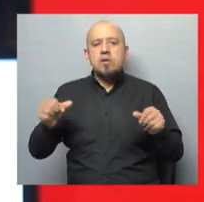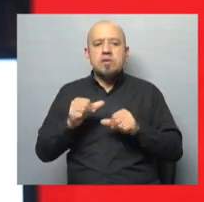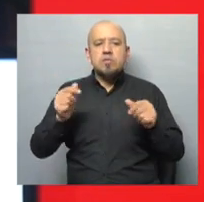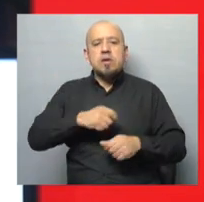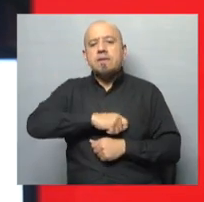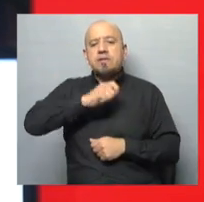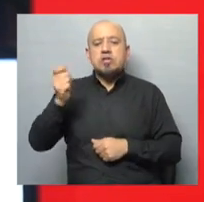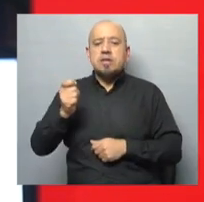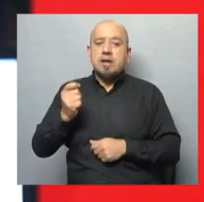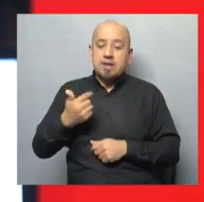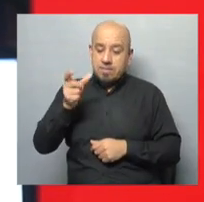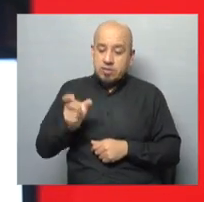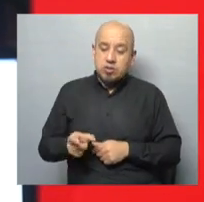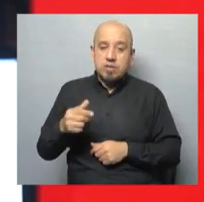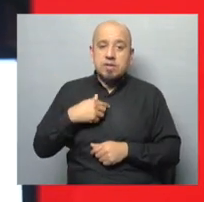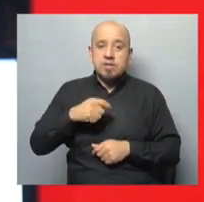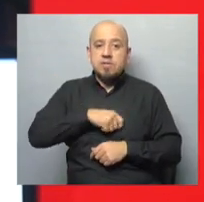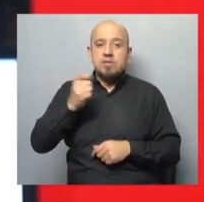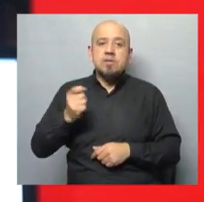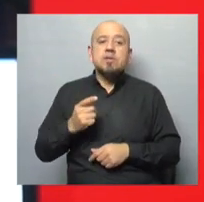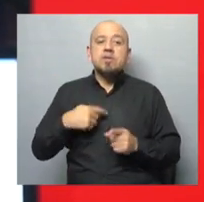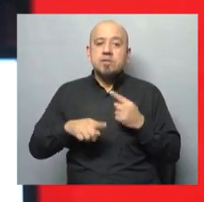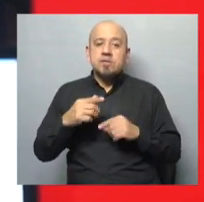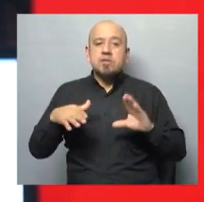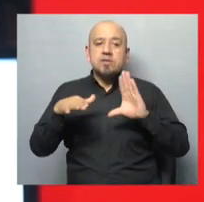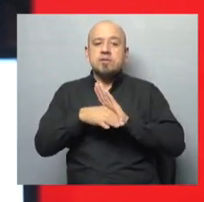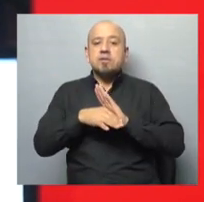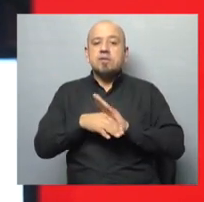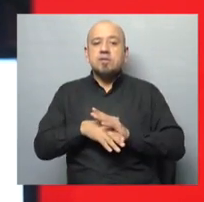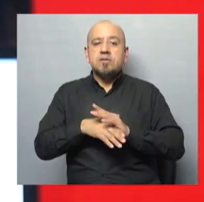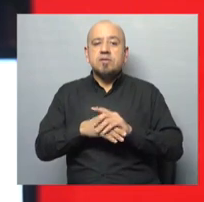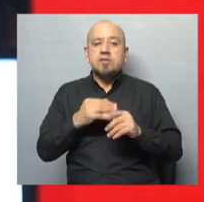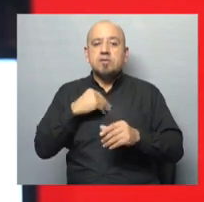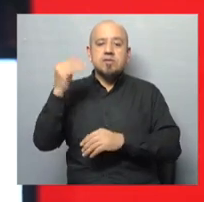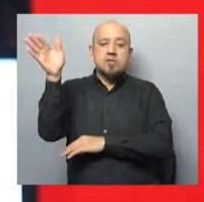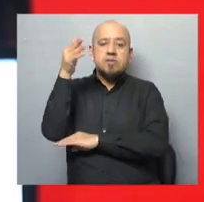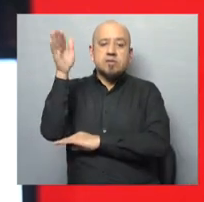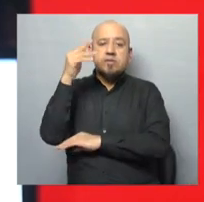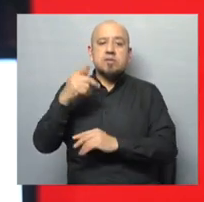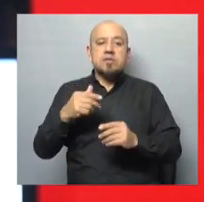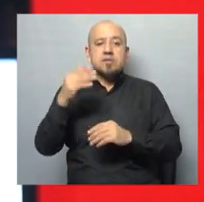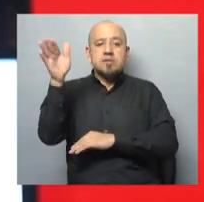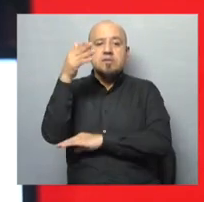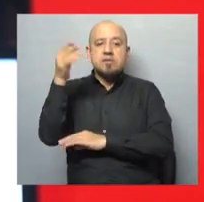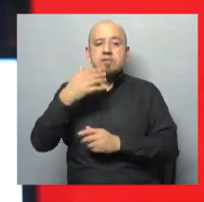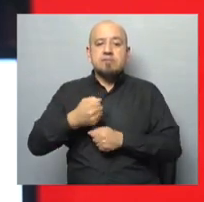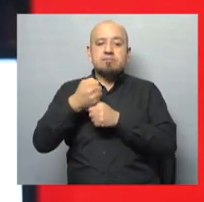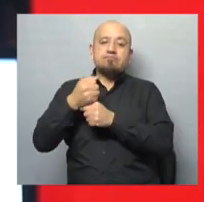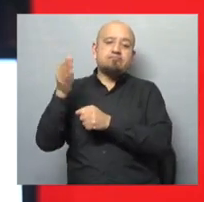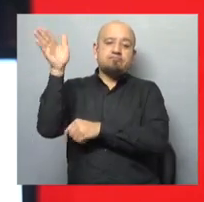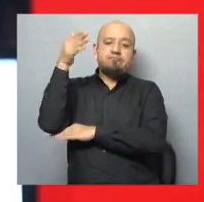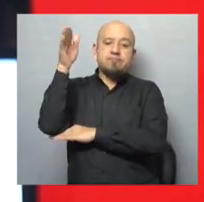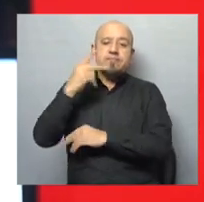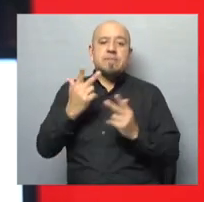también creo que hay coincidía que tenía yo era abanderado de la bandera de los 33 banderas y entonces